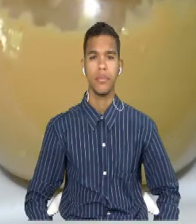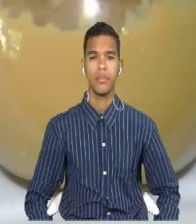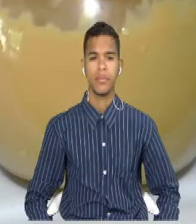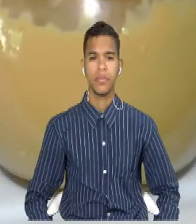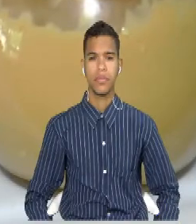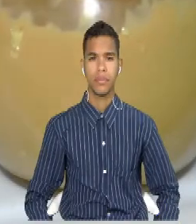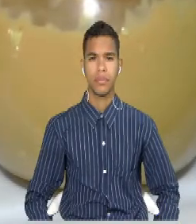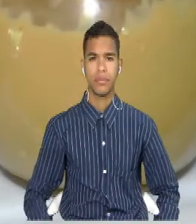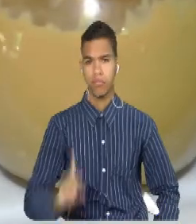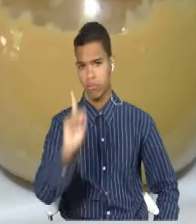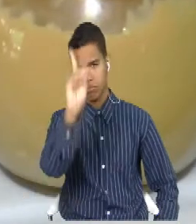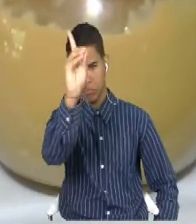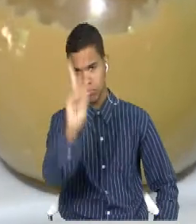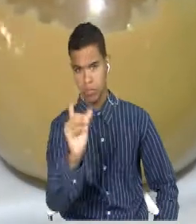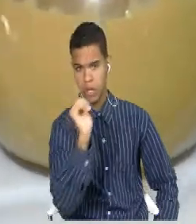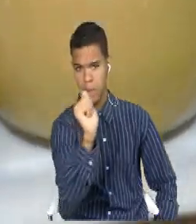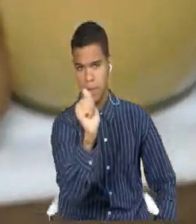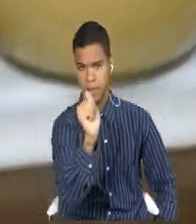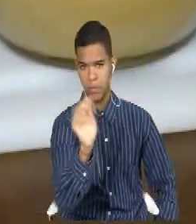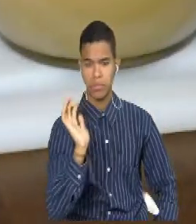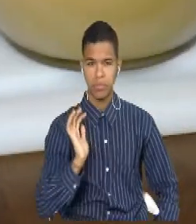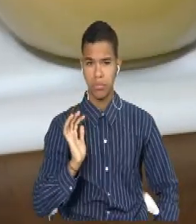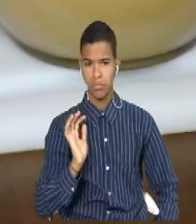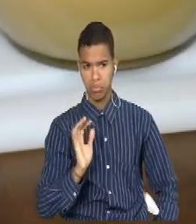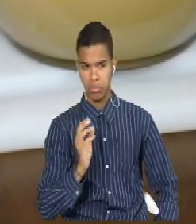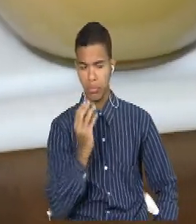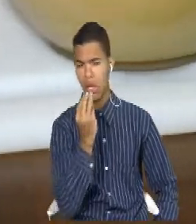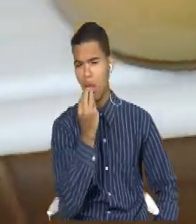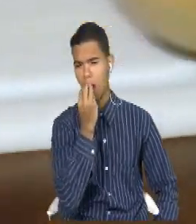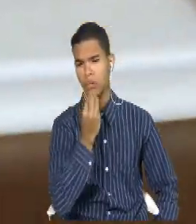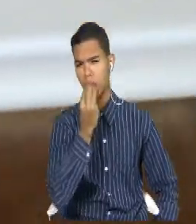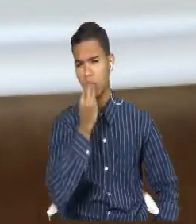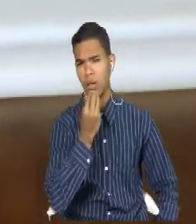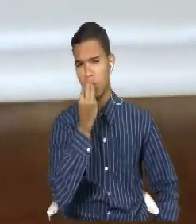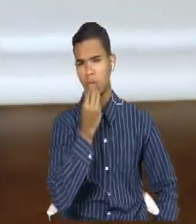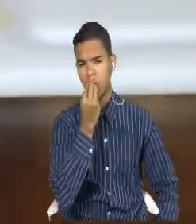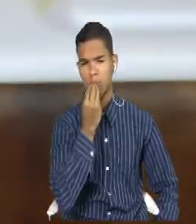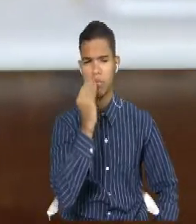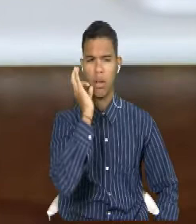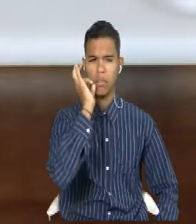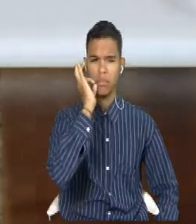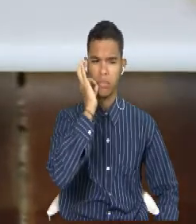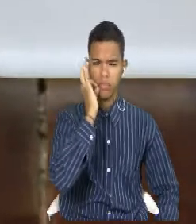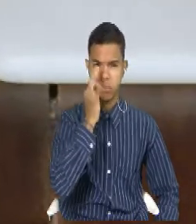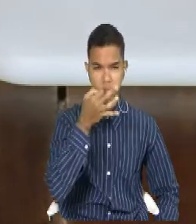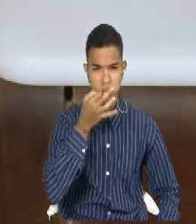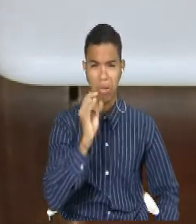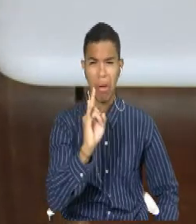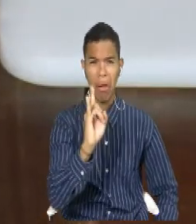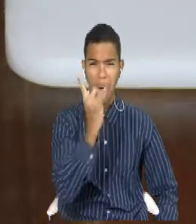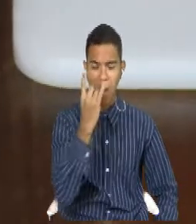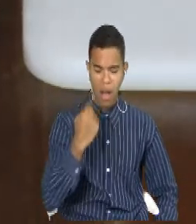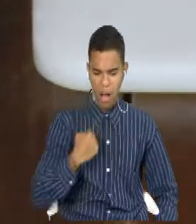Son opciones deliciosas que nos sacan del apuro a cualquier momento del día.